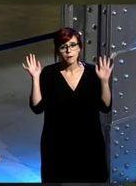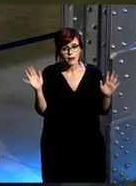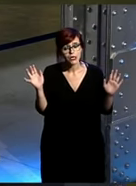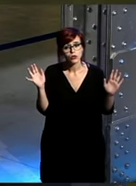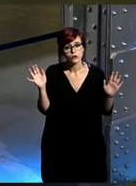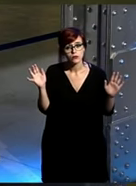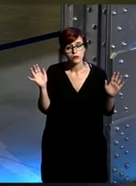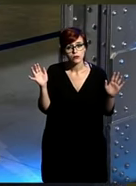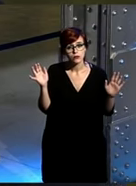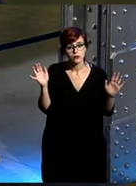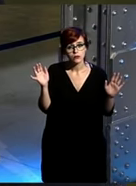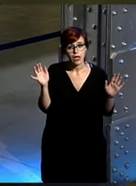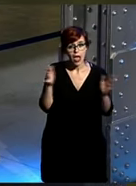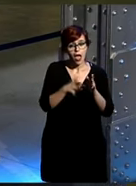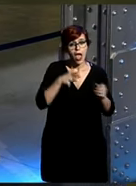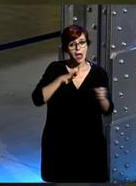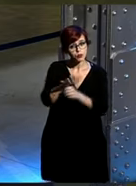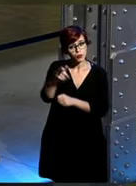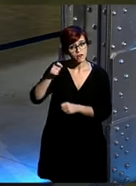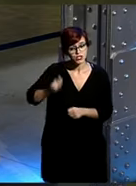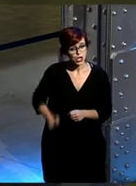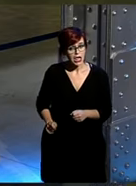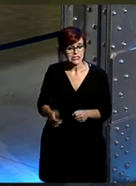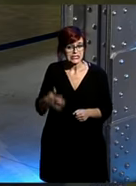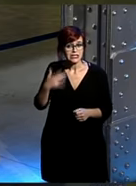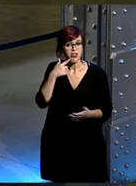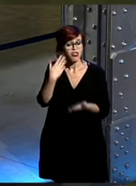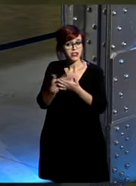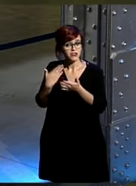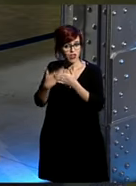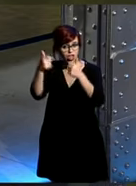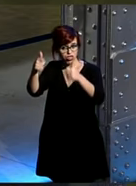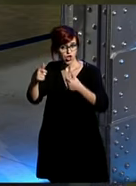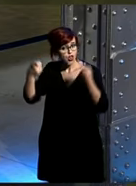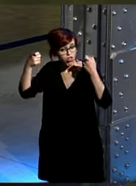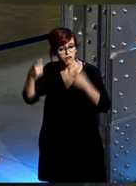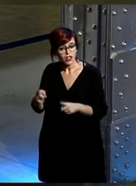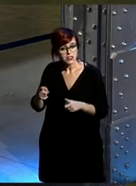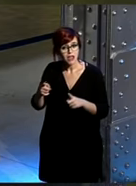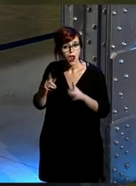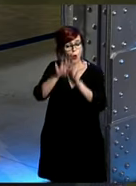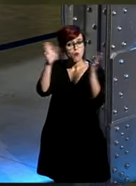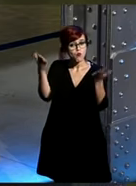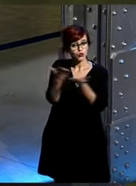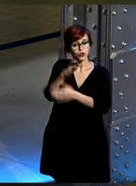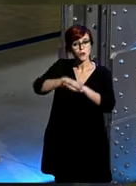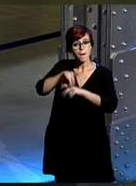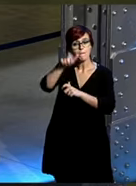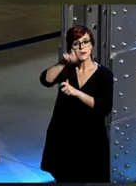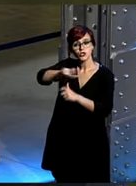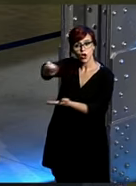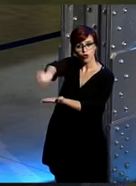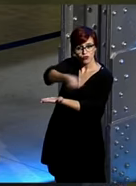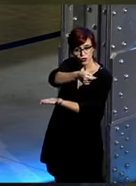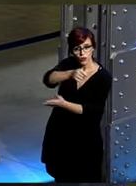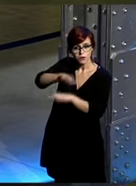parte de los ámbitos profesionales donde no se requiere una certificación, la realidad del mundo de los que emplean, que supongo que